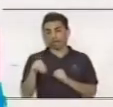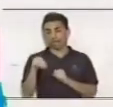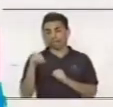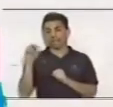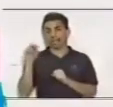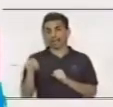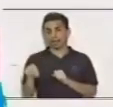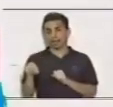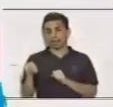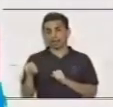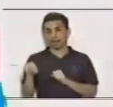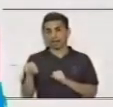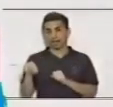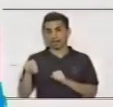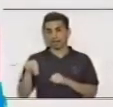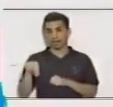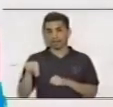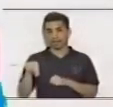12AMN